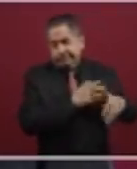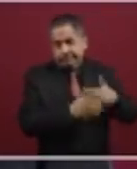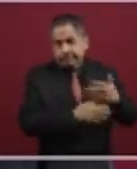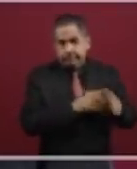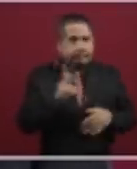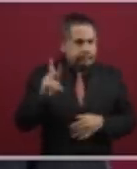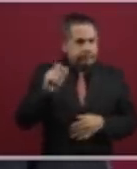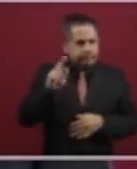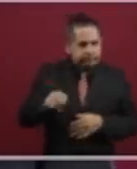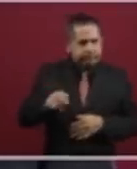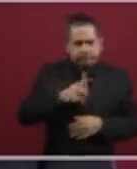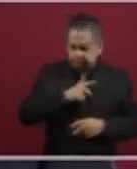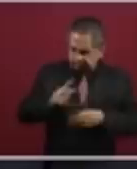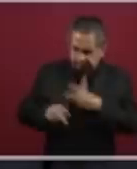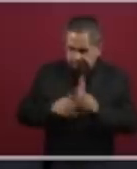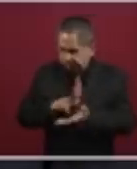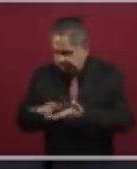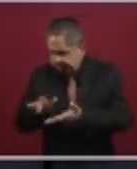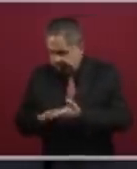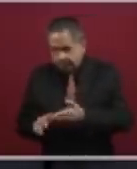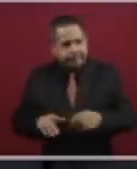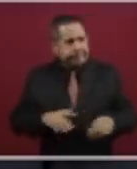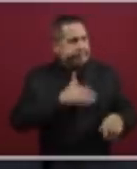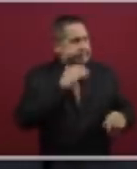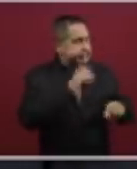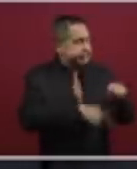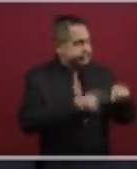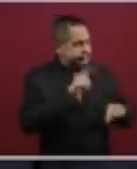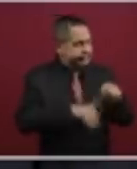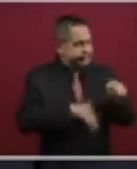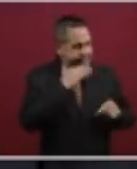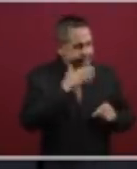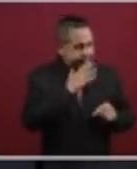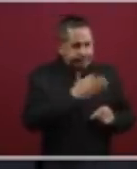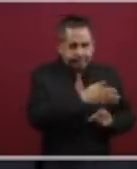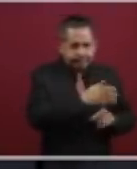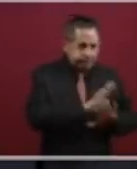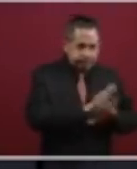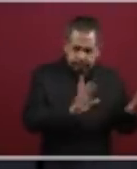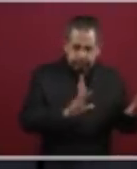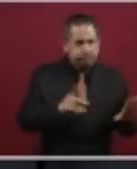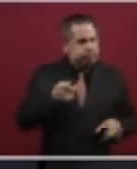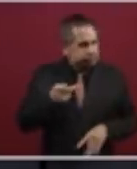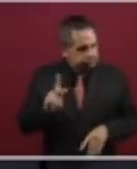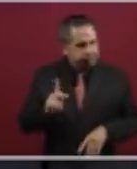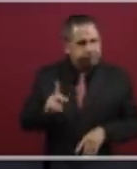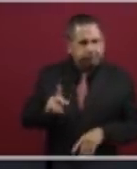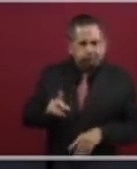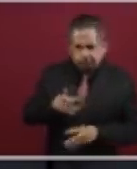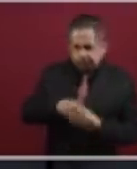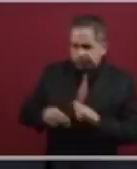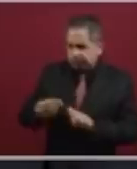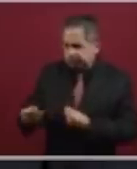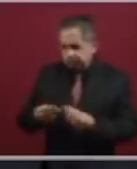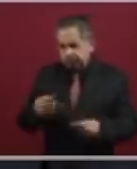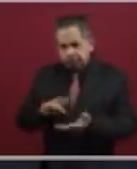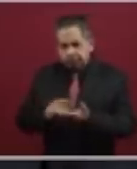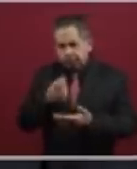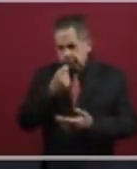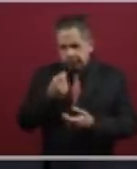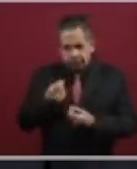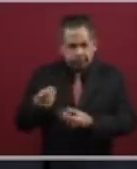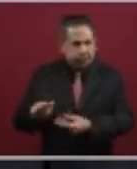plan de combatir la corrupción en la compra de los medicamentos. Yo voy